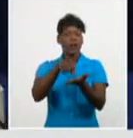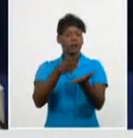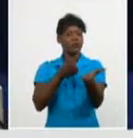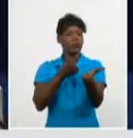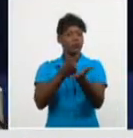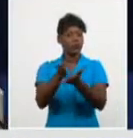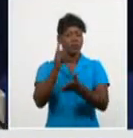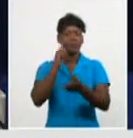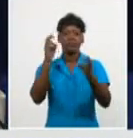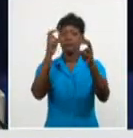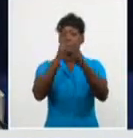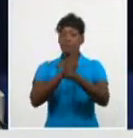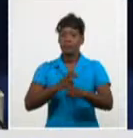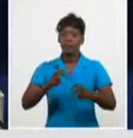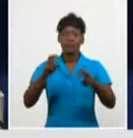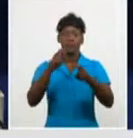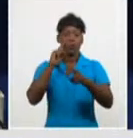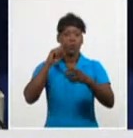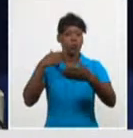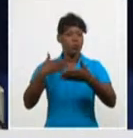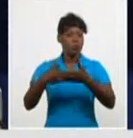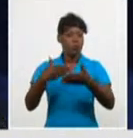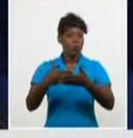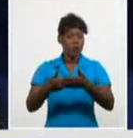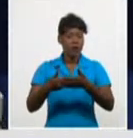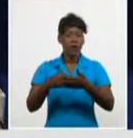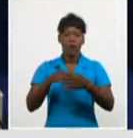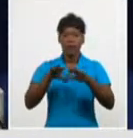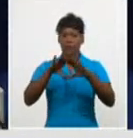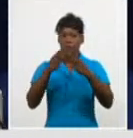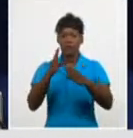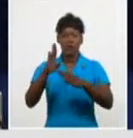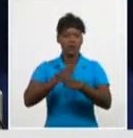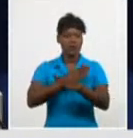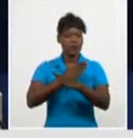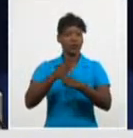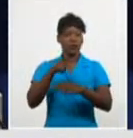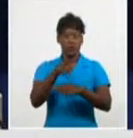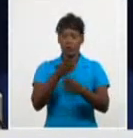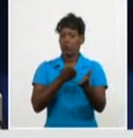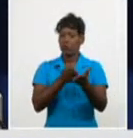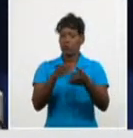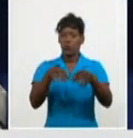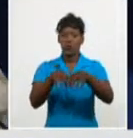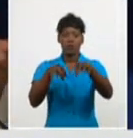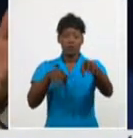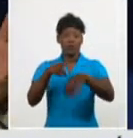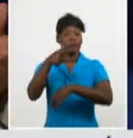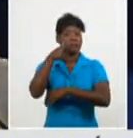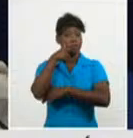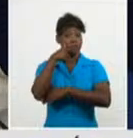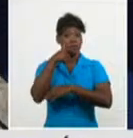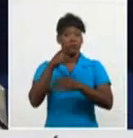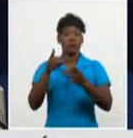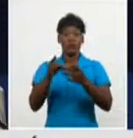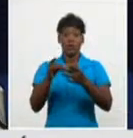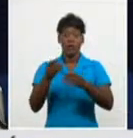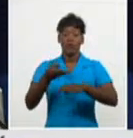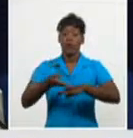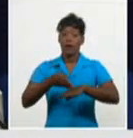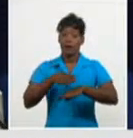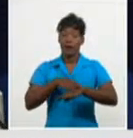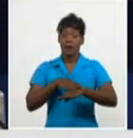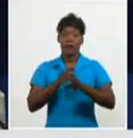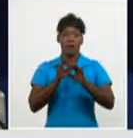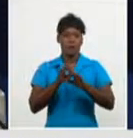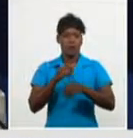inicio y un PCR al final. Pero sí se mantiene la vigilancia. Y creo que lo que ha estado sucediendo